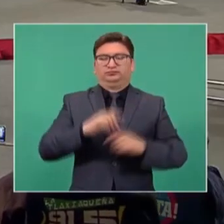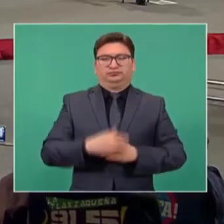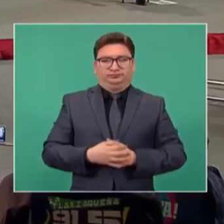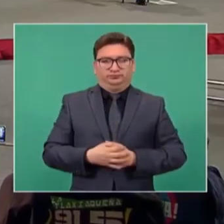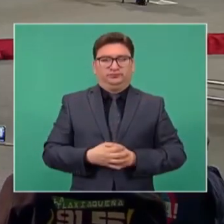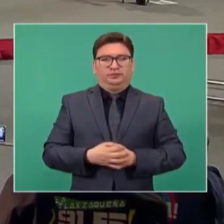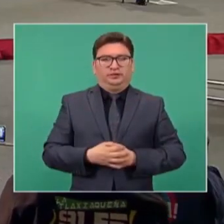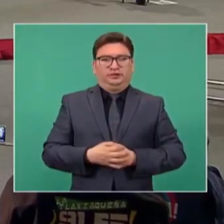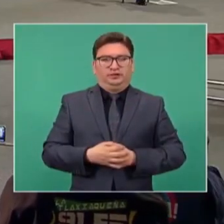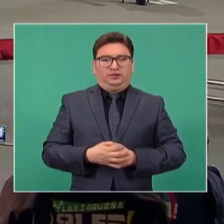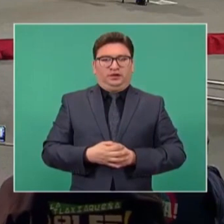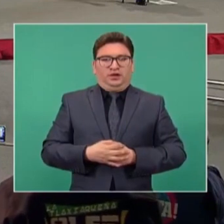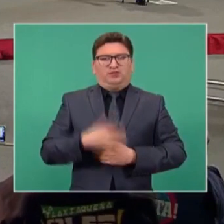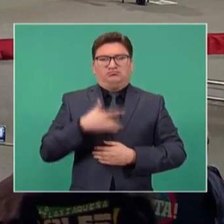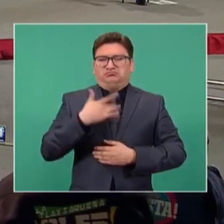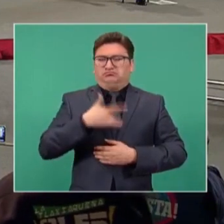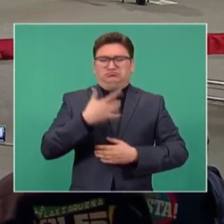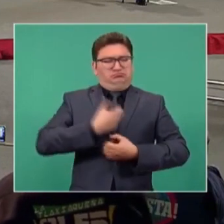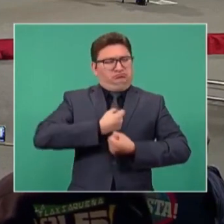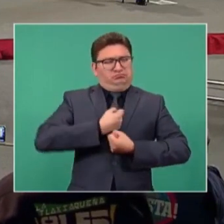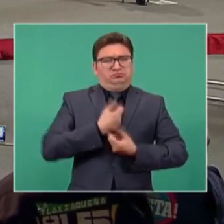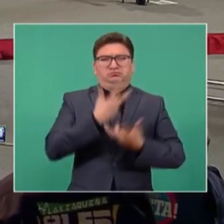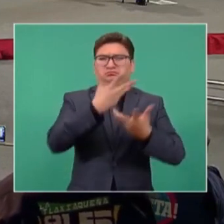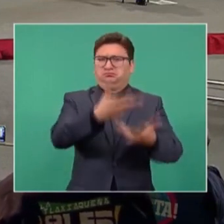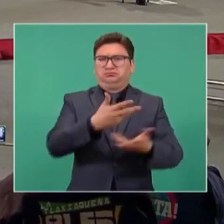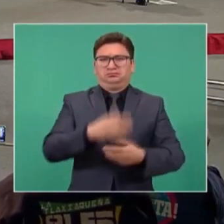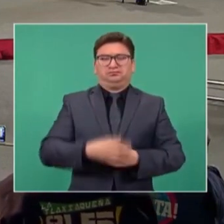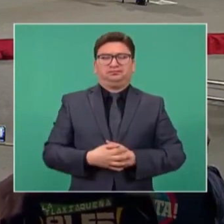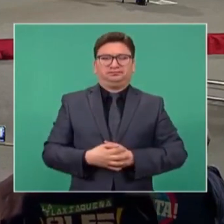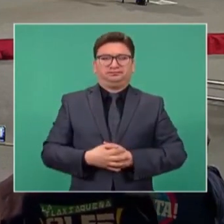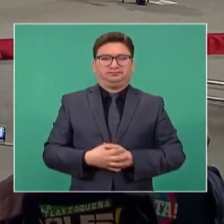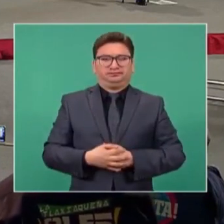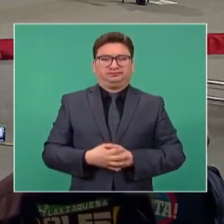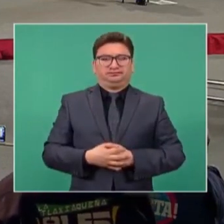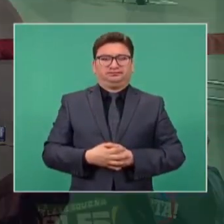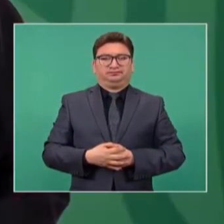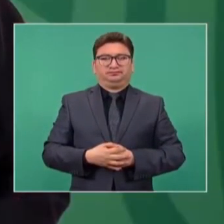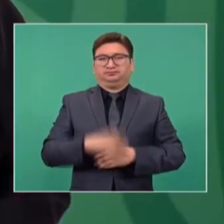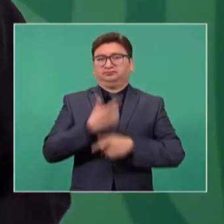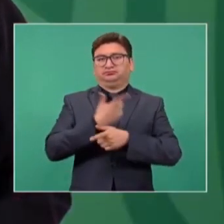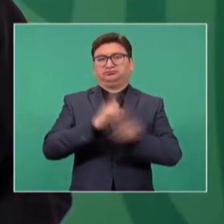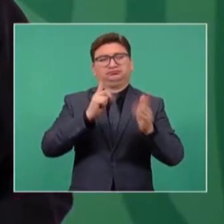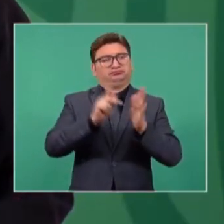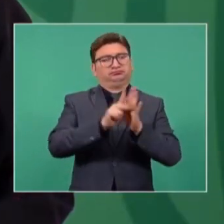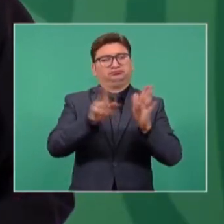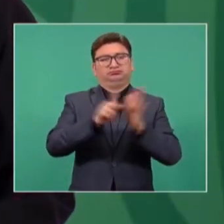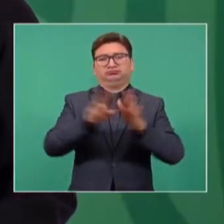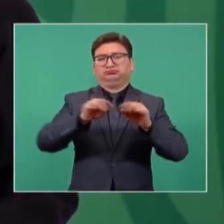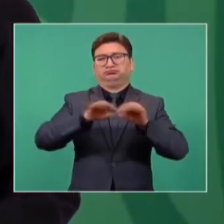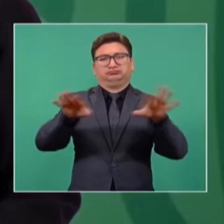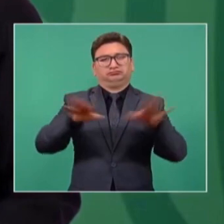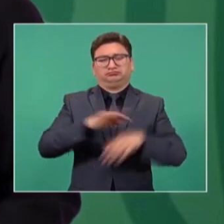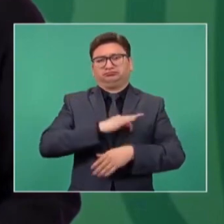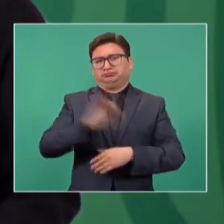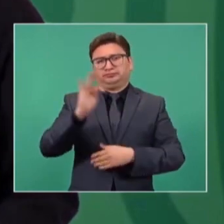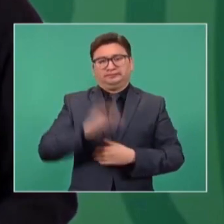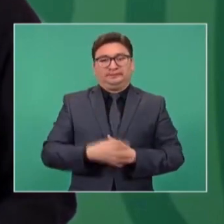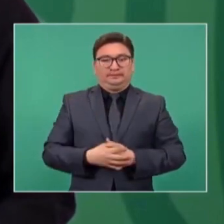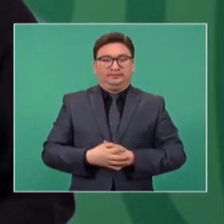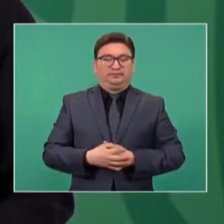expresión, la libertad de prensa. Son